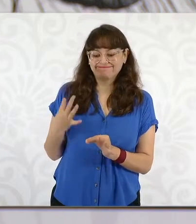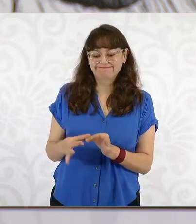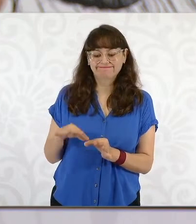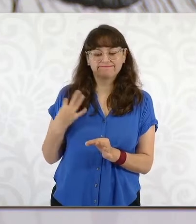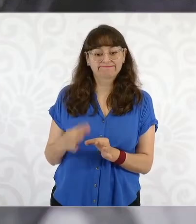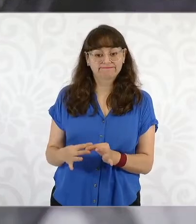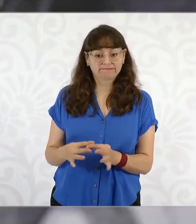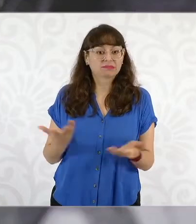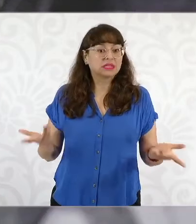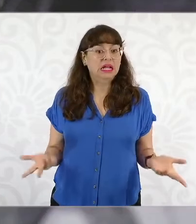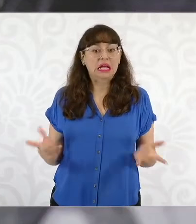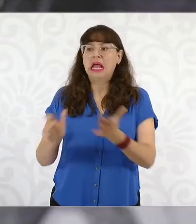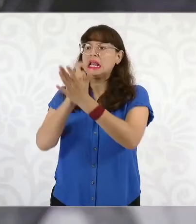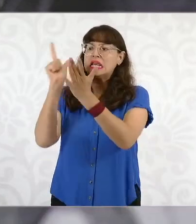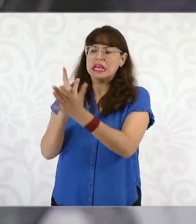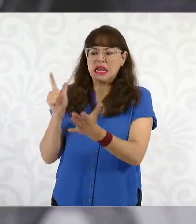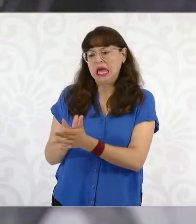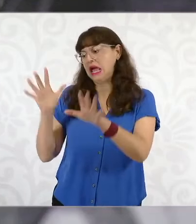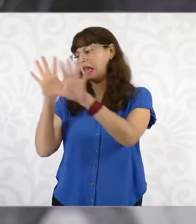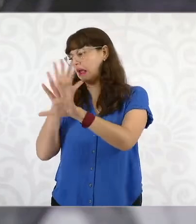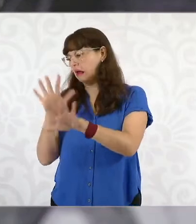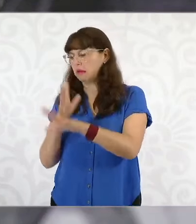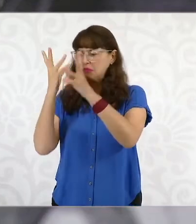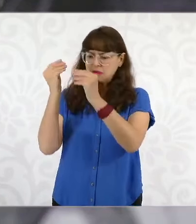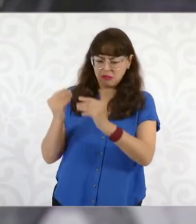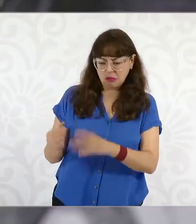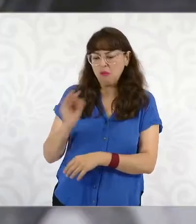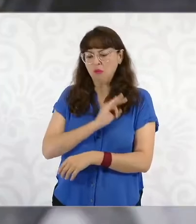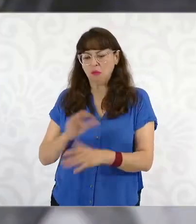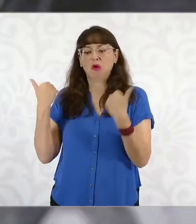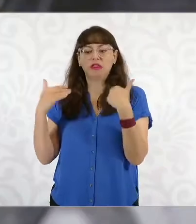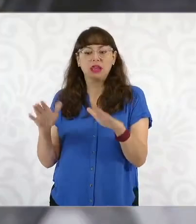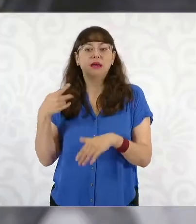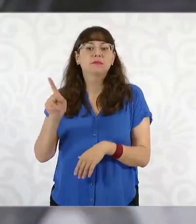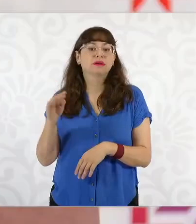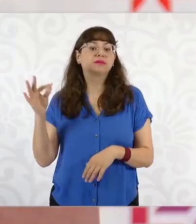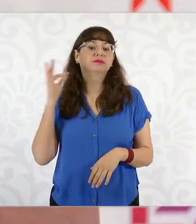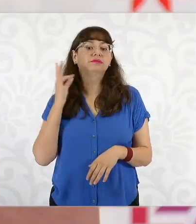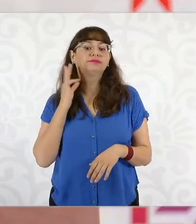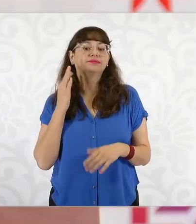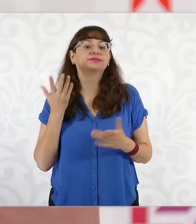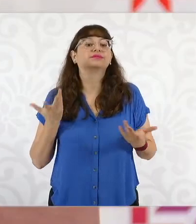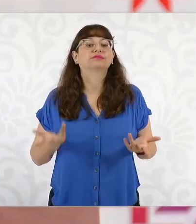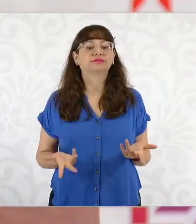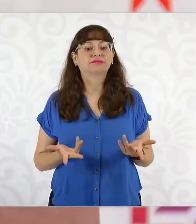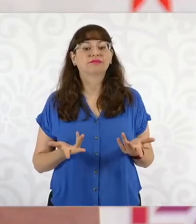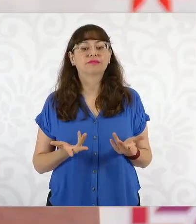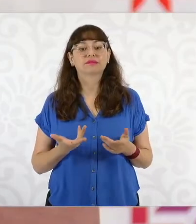haber muchas modificaciones. Incluso está a debate el tema de la autonomía o no de la